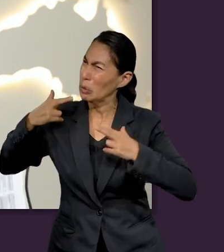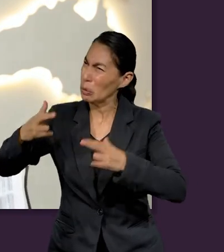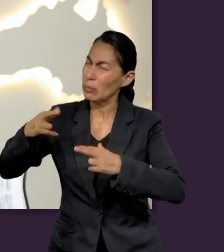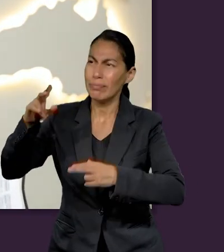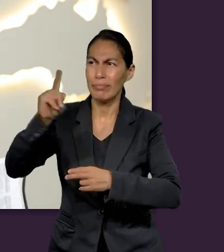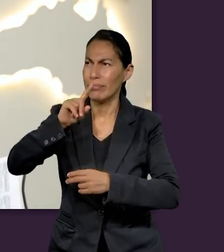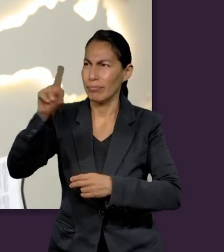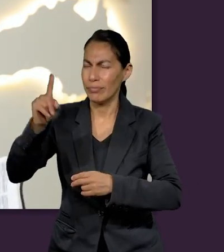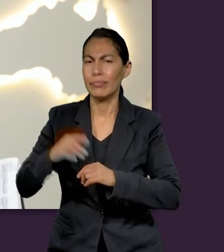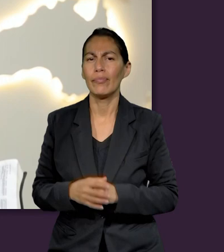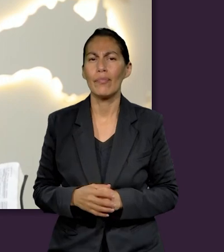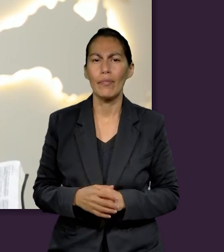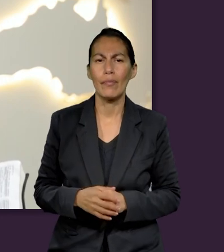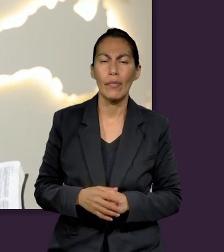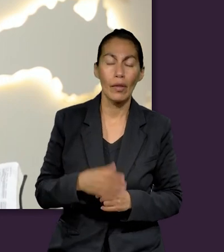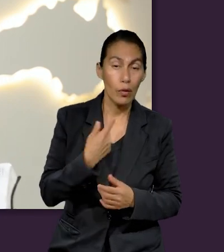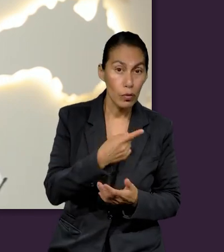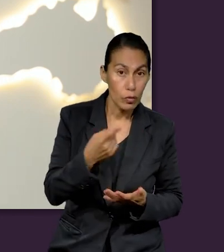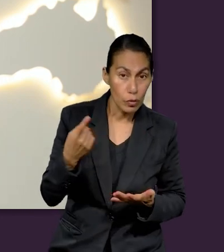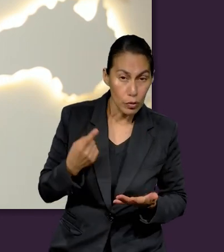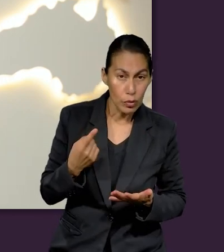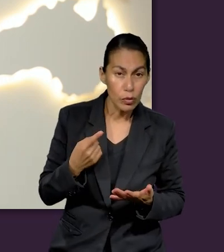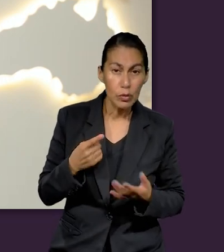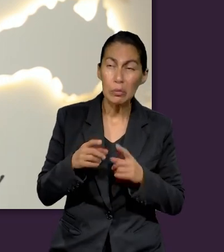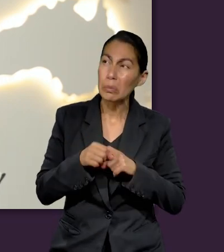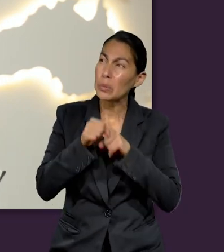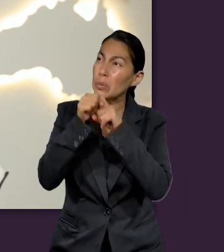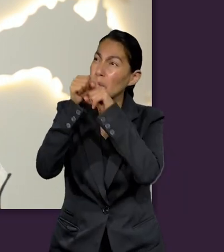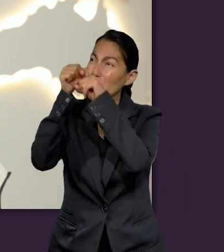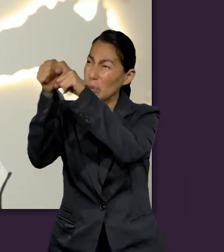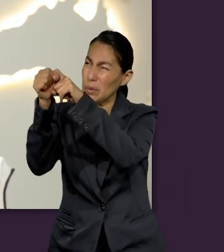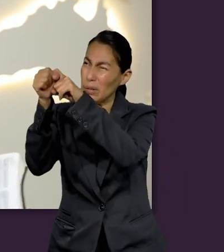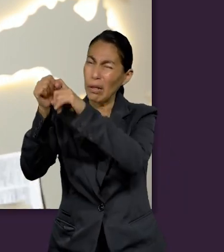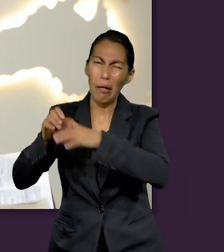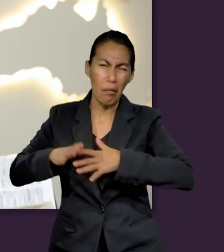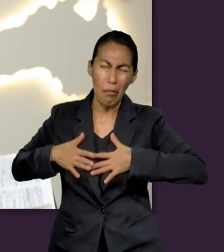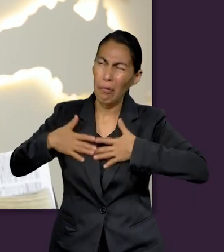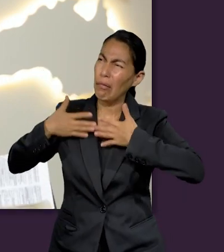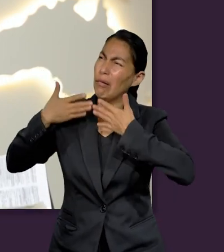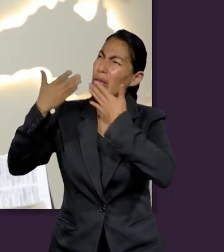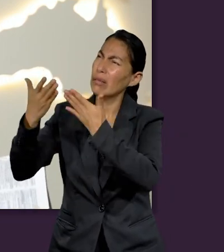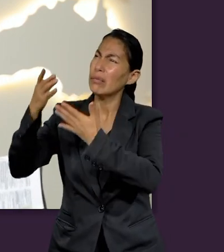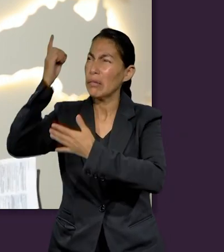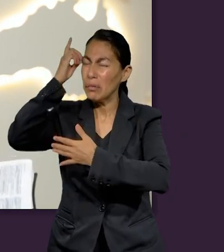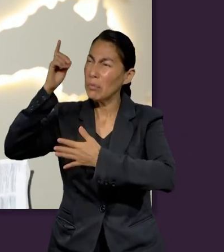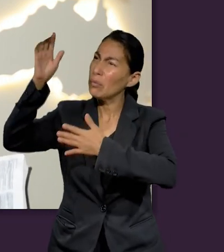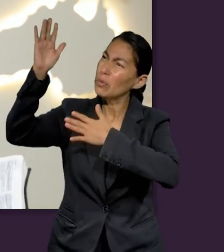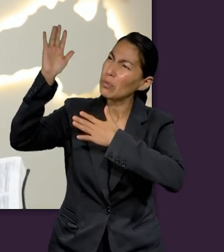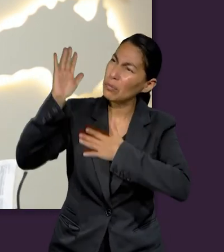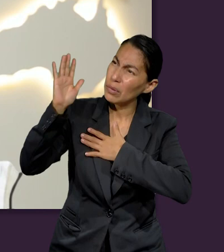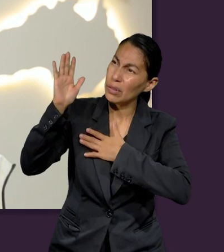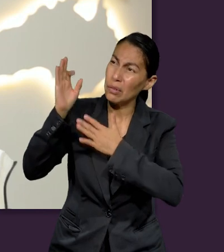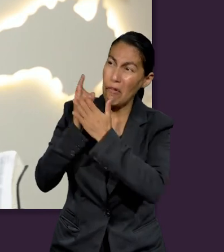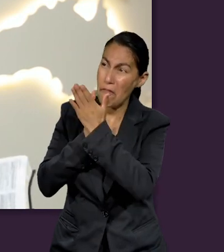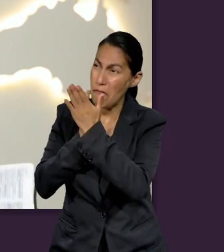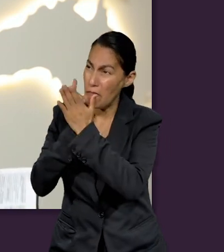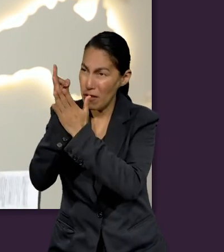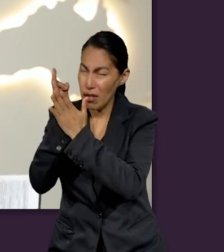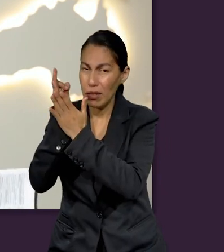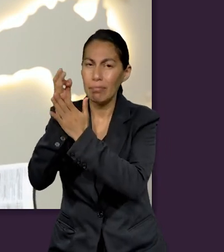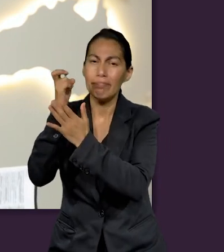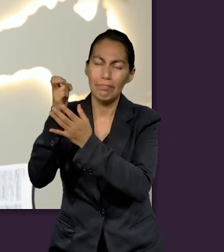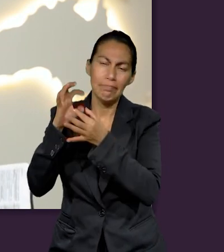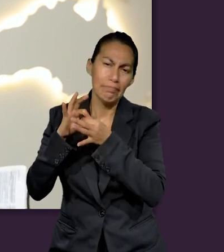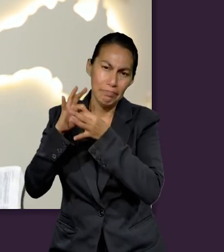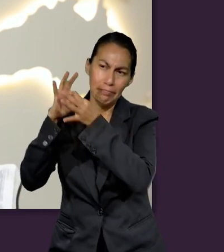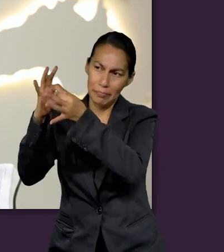como lo dices y los principios son muy sencillos el principio de dependencia de Dios de